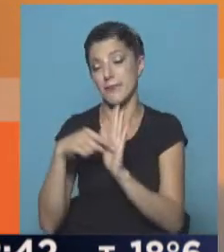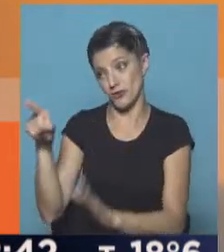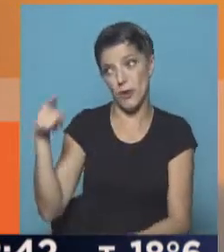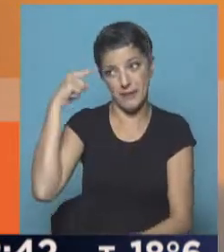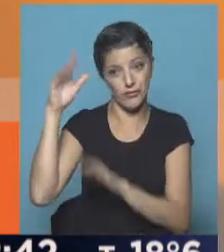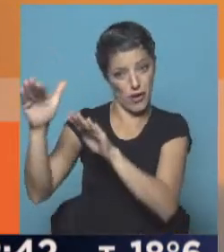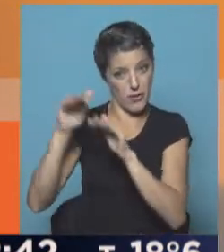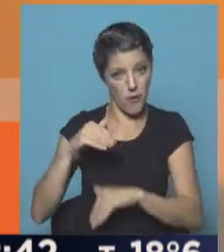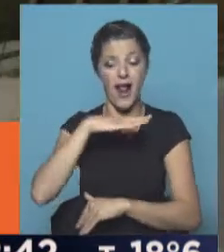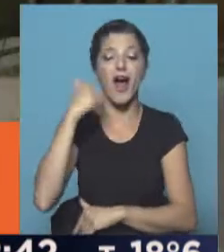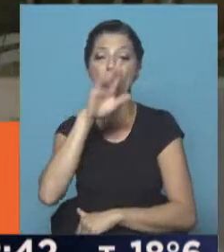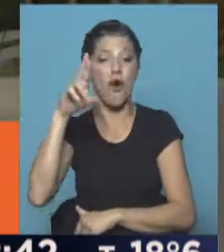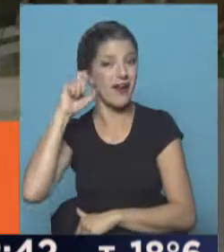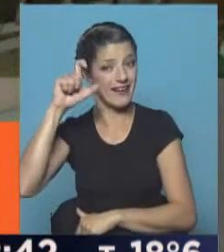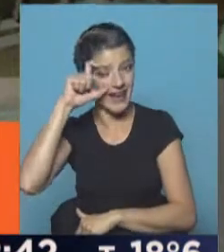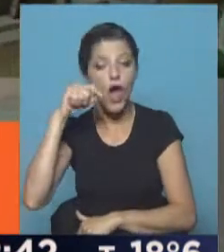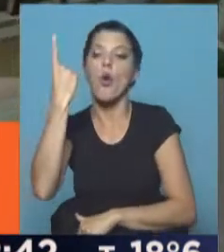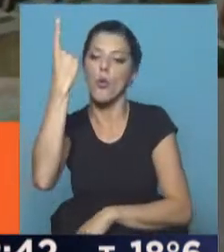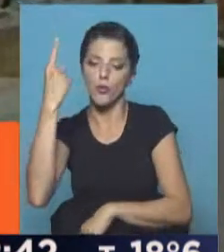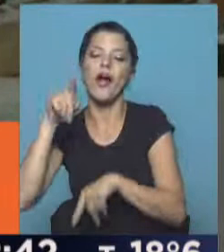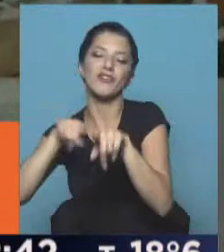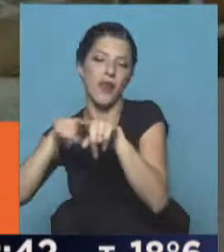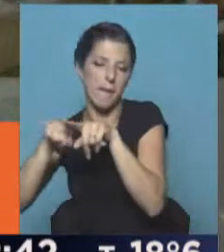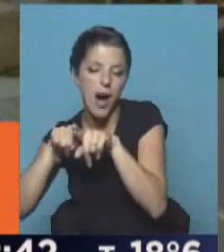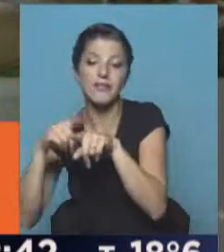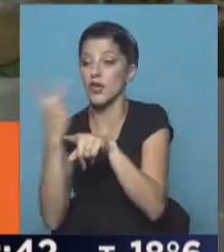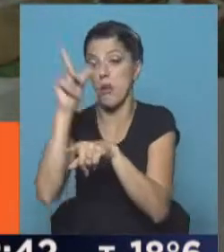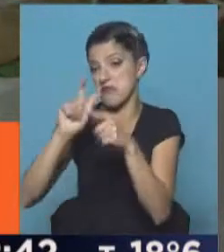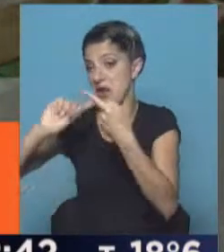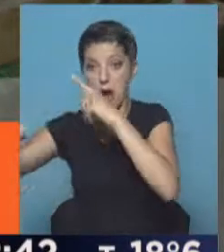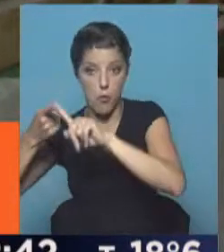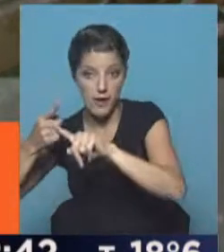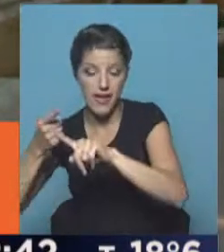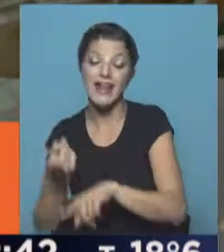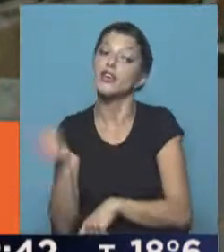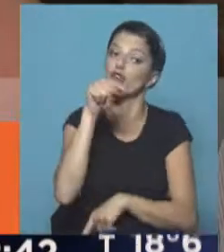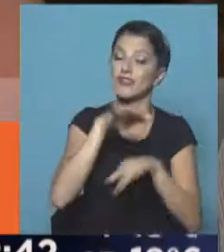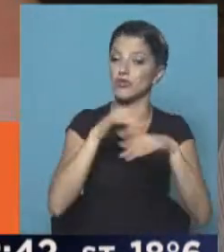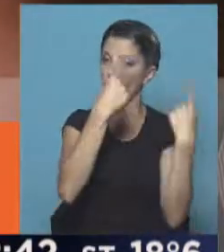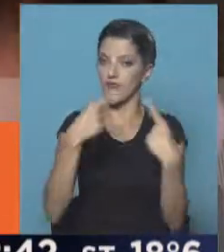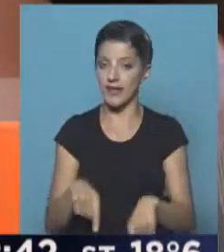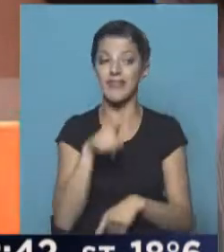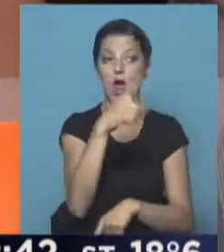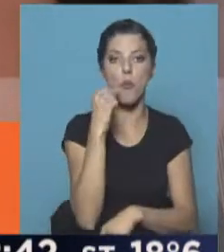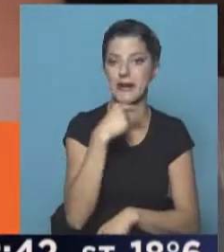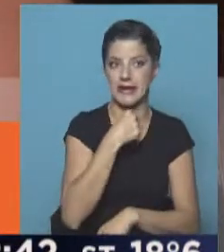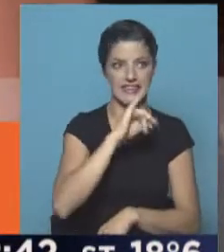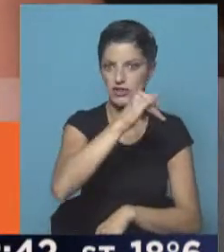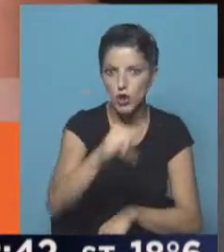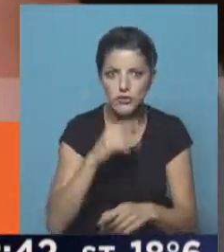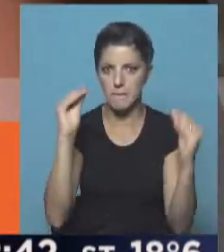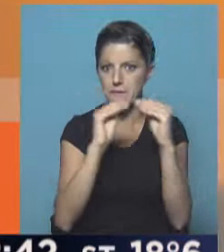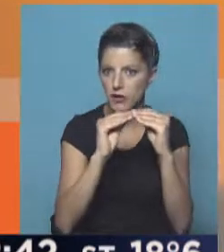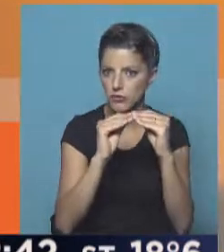vez plenamente, que una cosa es la aventura consentida entre dos personas y dos adultos, y otra cosa es que el tipo te quiera besar a toda costa y encima te eche,